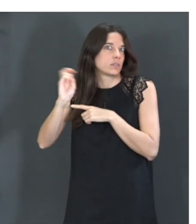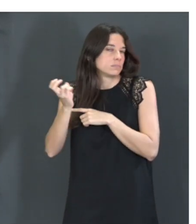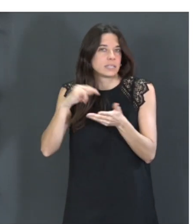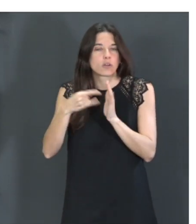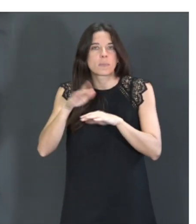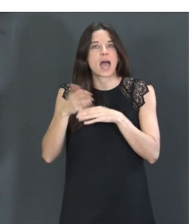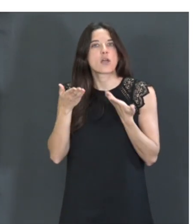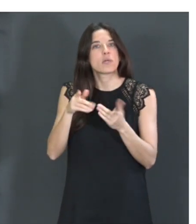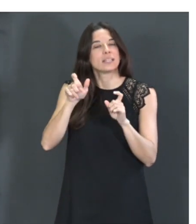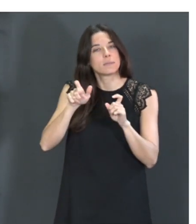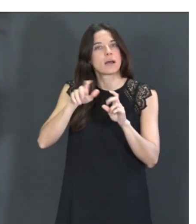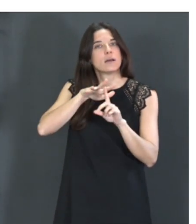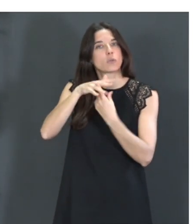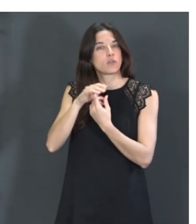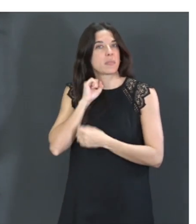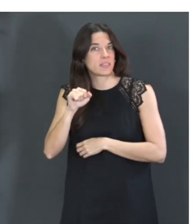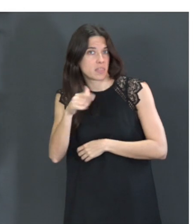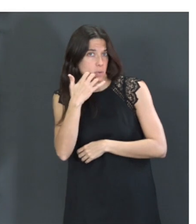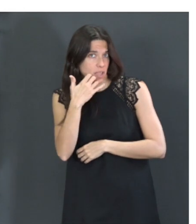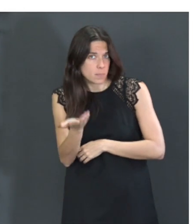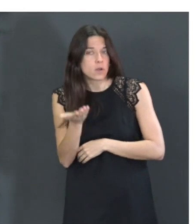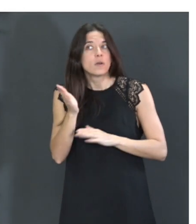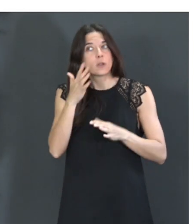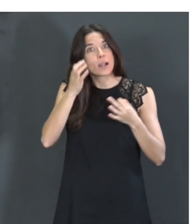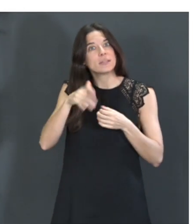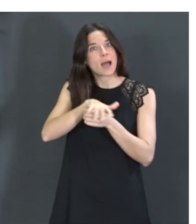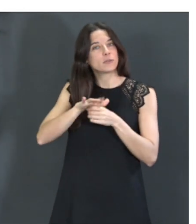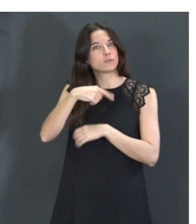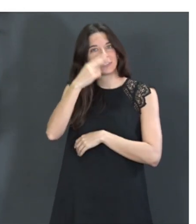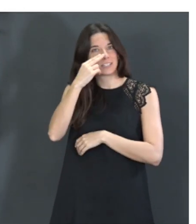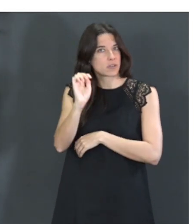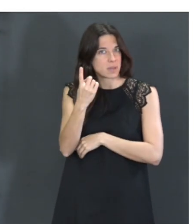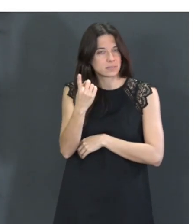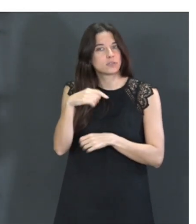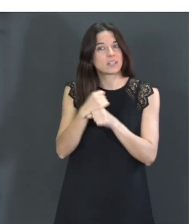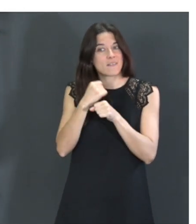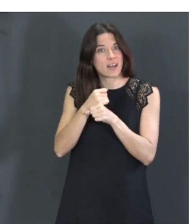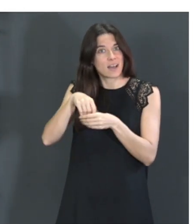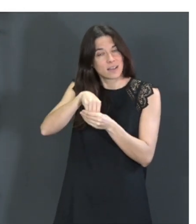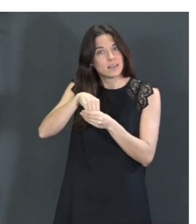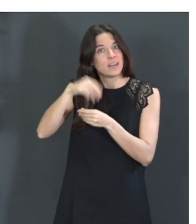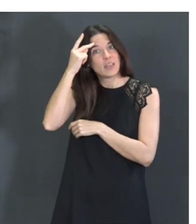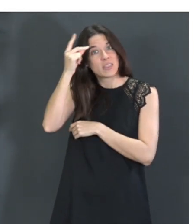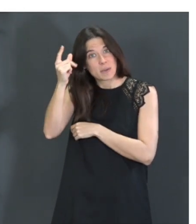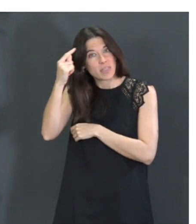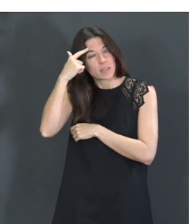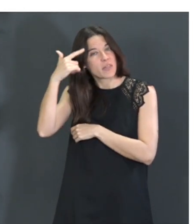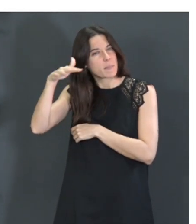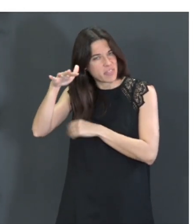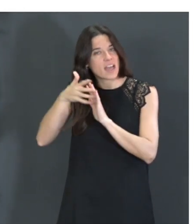de dependencia, pero el campo que a nosotros nos interesa más, que hemos trabajado en demencias, es el de la robótica social,